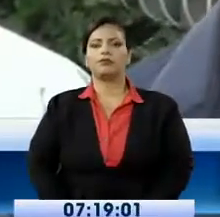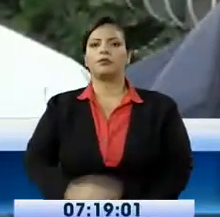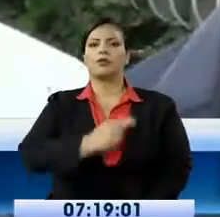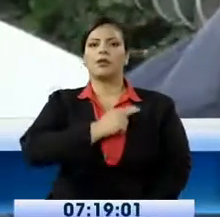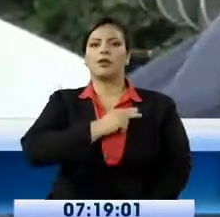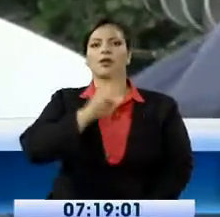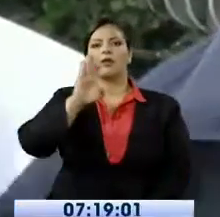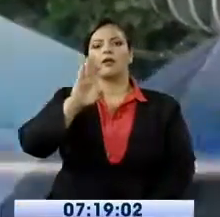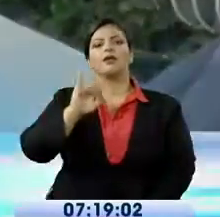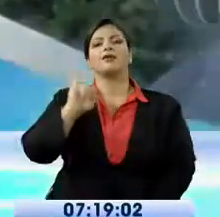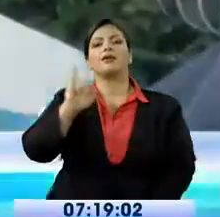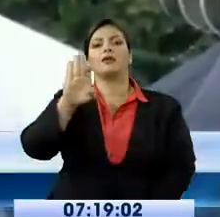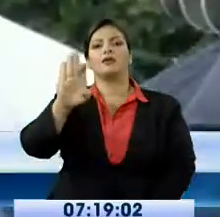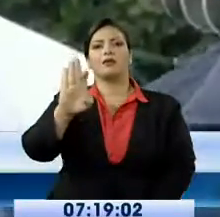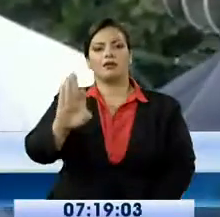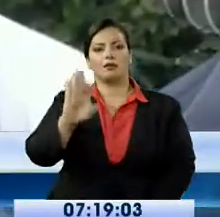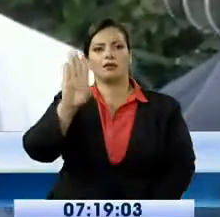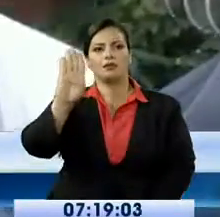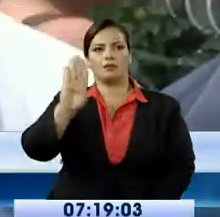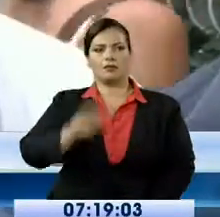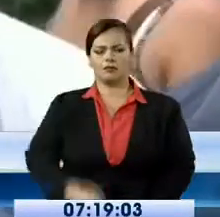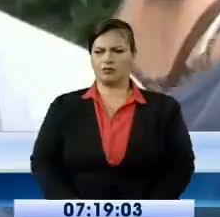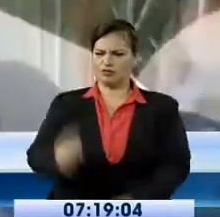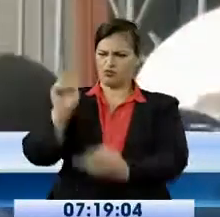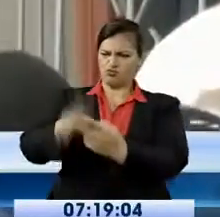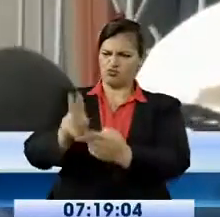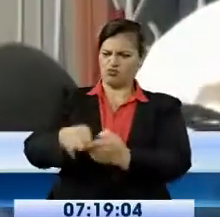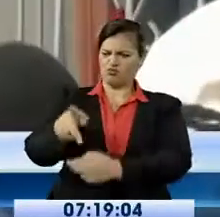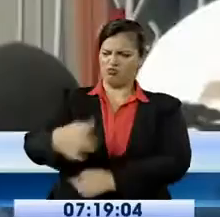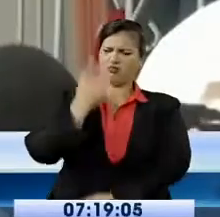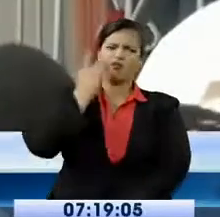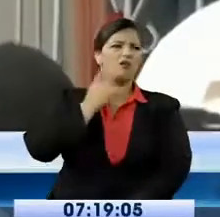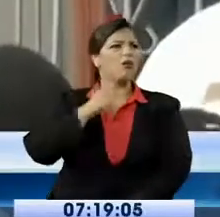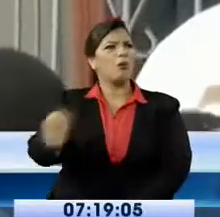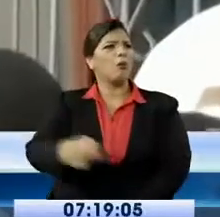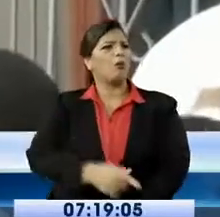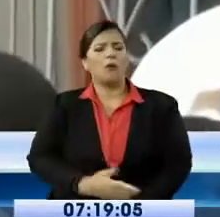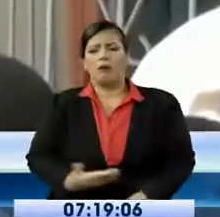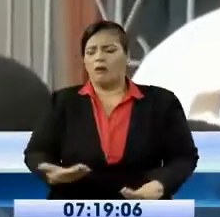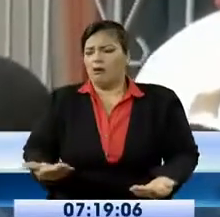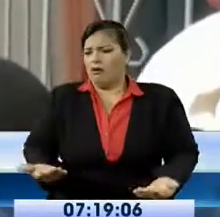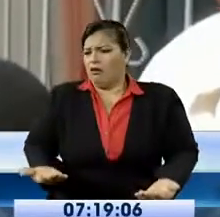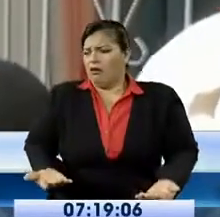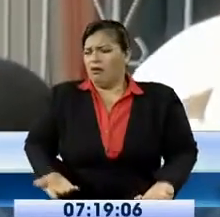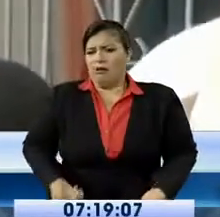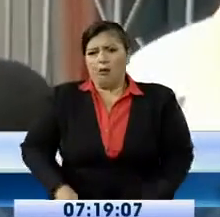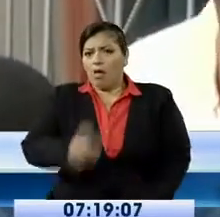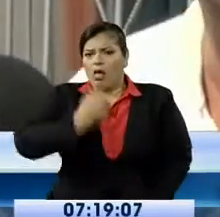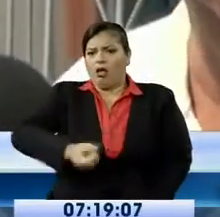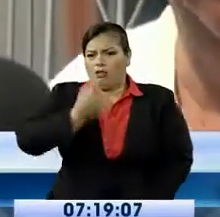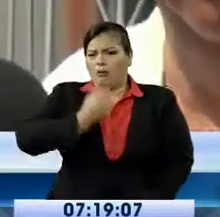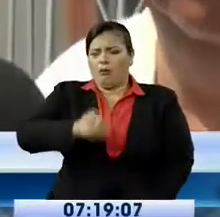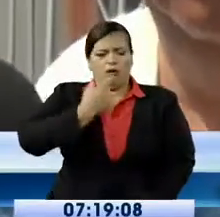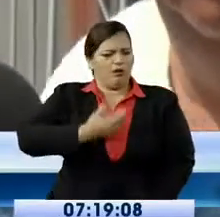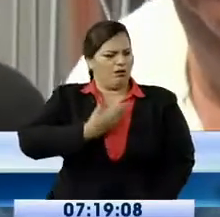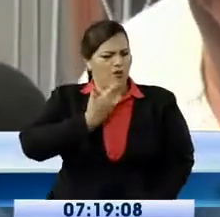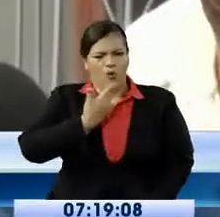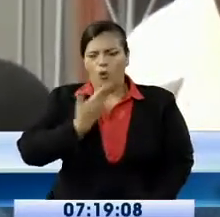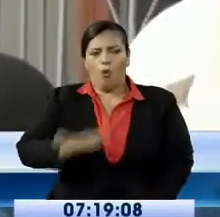esa personalidad, más que todo, no es de esas, de tomar esas acciones. No. Pero mire lo que es la juventud de ahora,